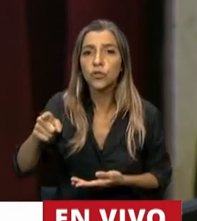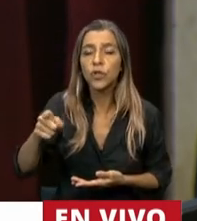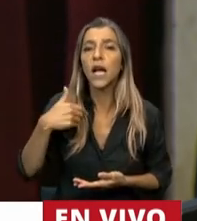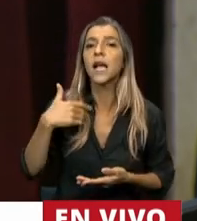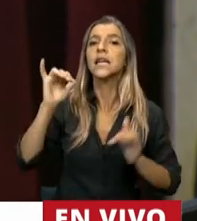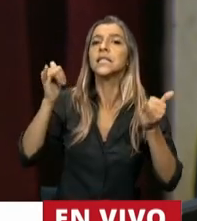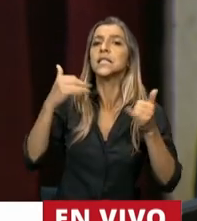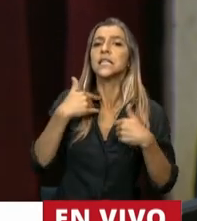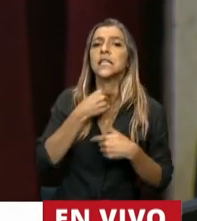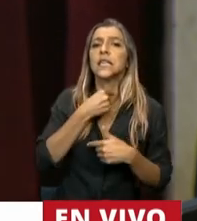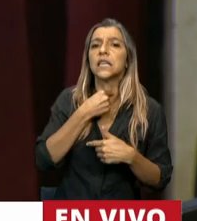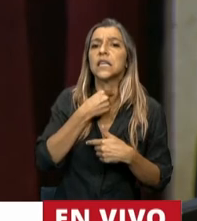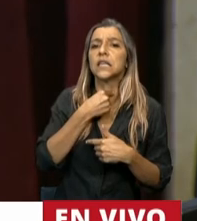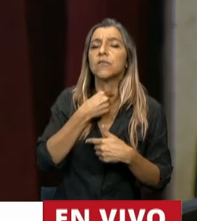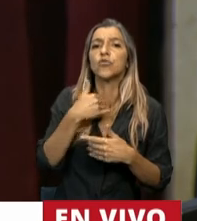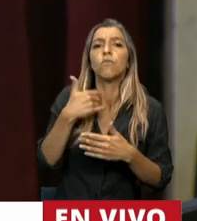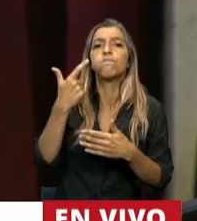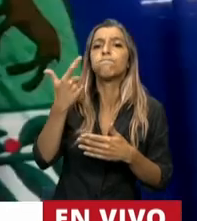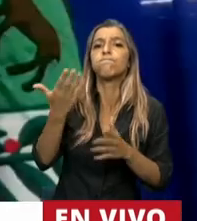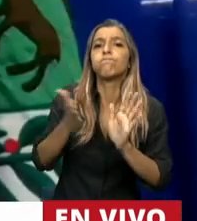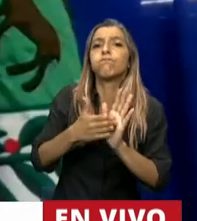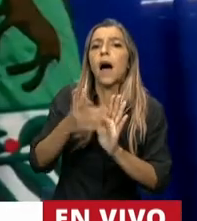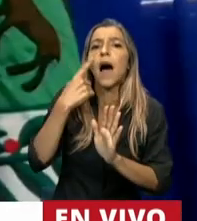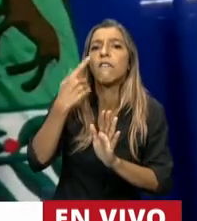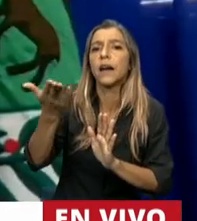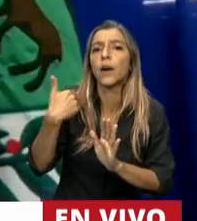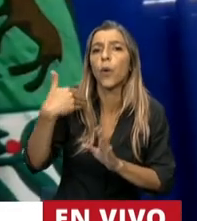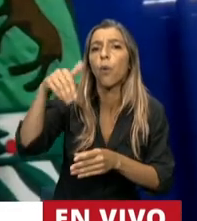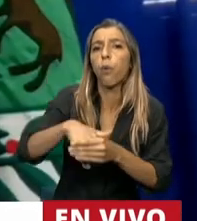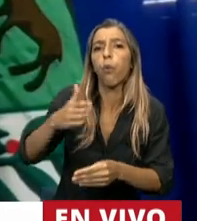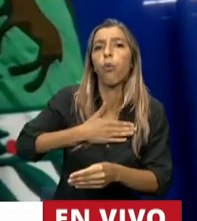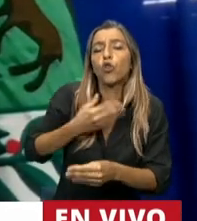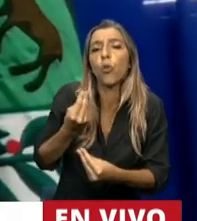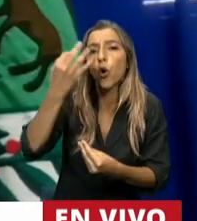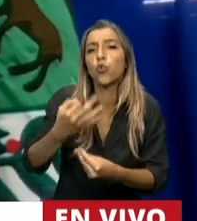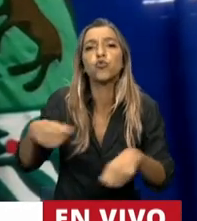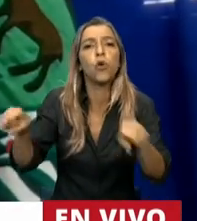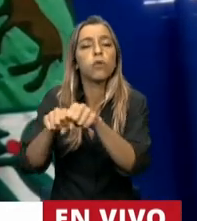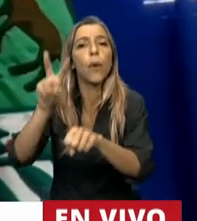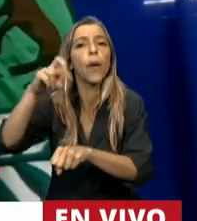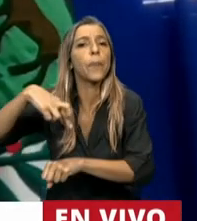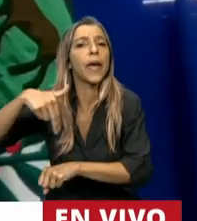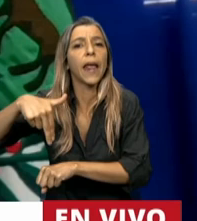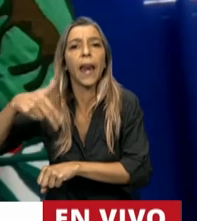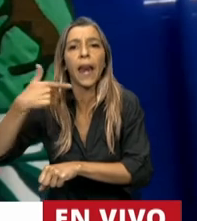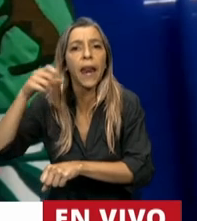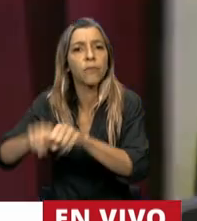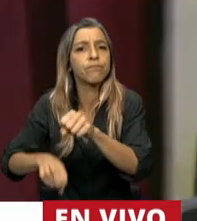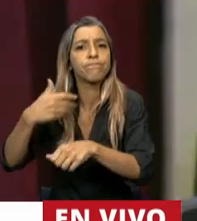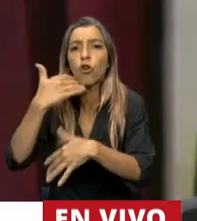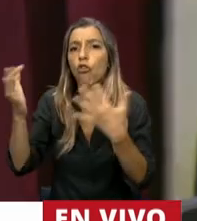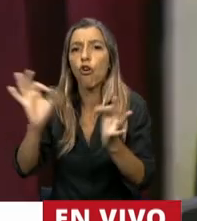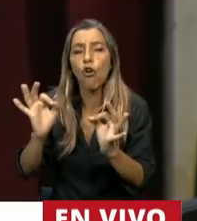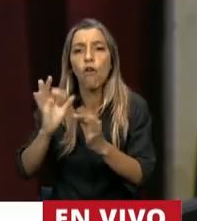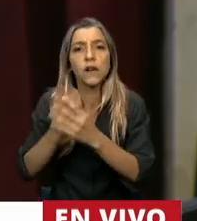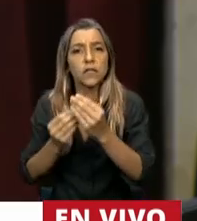Bien, quería ver si podían verificar mi voto porque tuve problema con el VPN. Su voto está registrado, diputado. Si